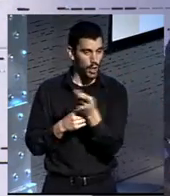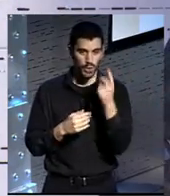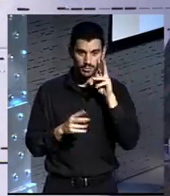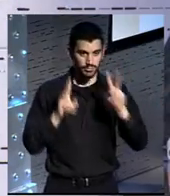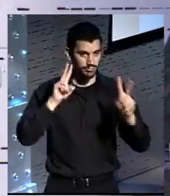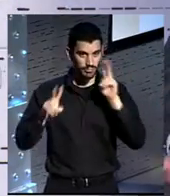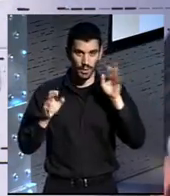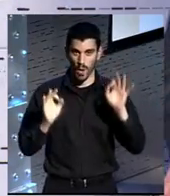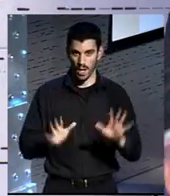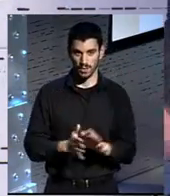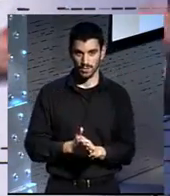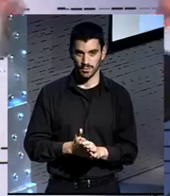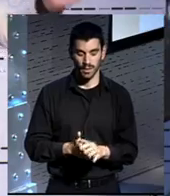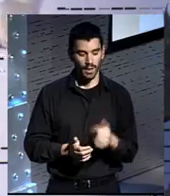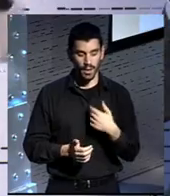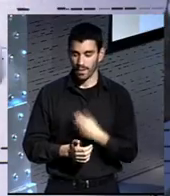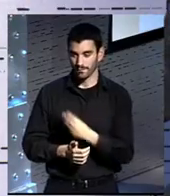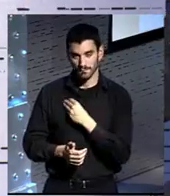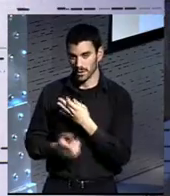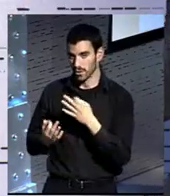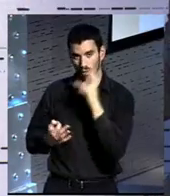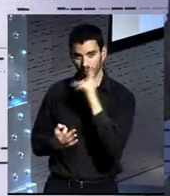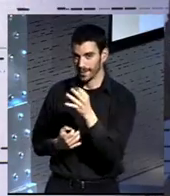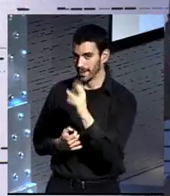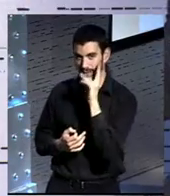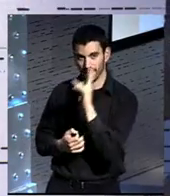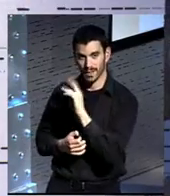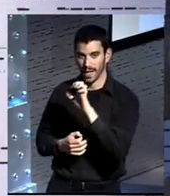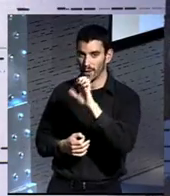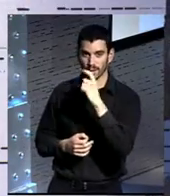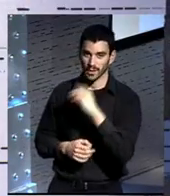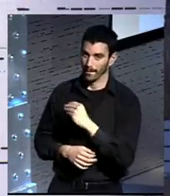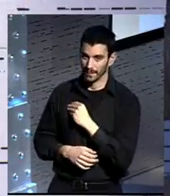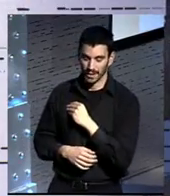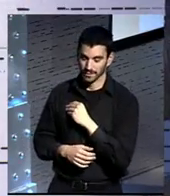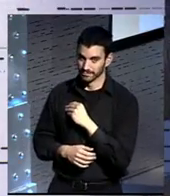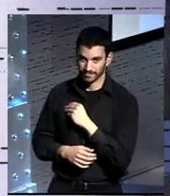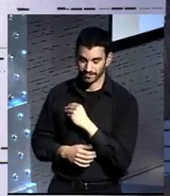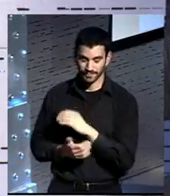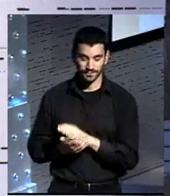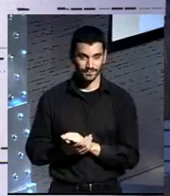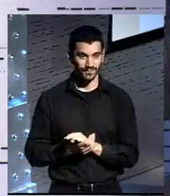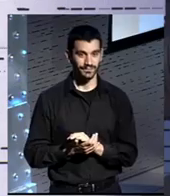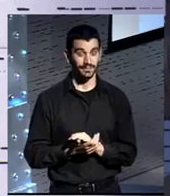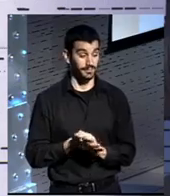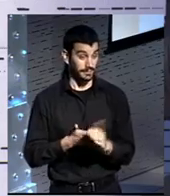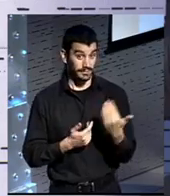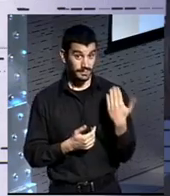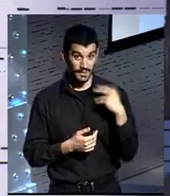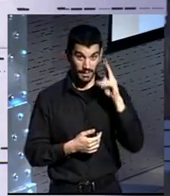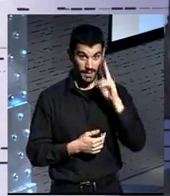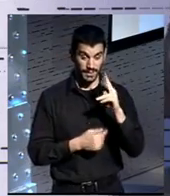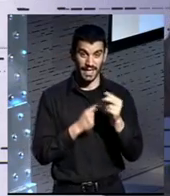una pena. Sí, ¿verdad? o la cuenta de resultados. Miramos clarísimamente el Net Promoter Score y luego toda la tasa